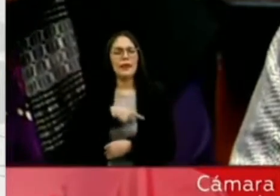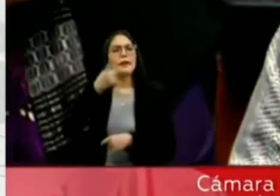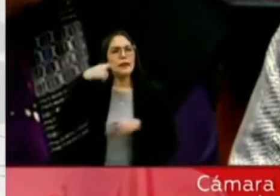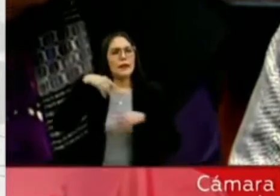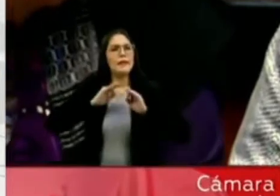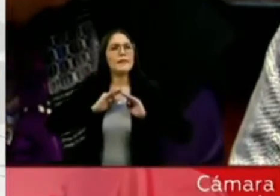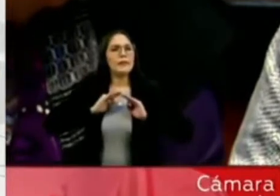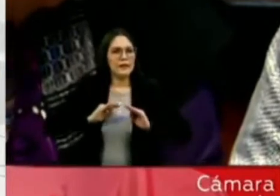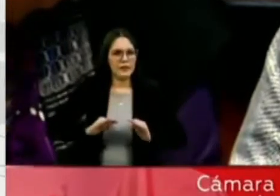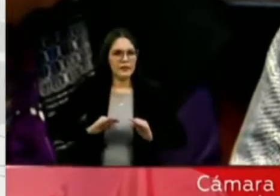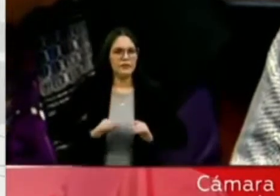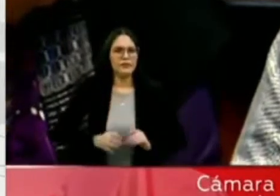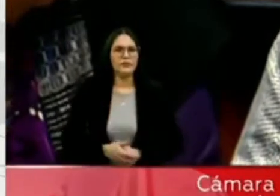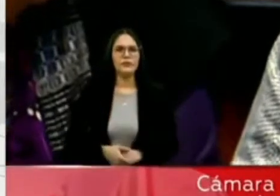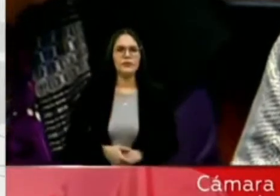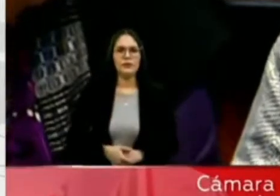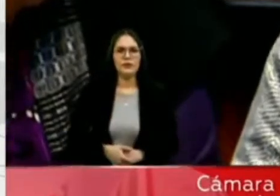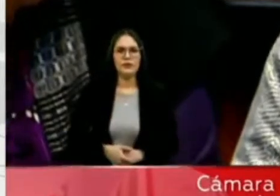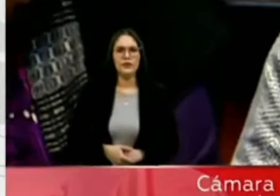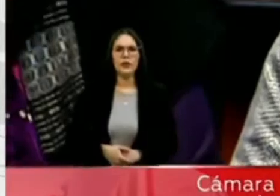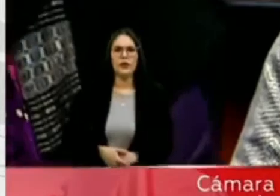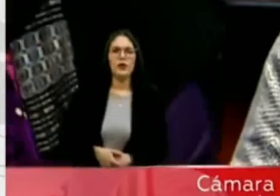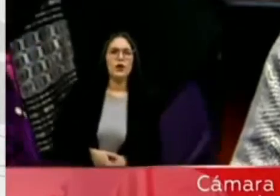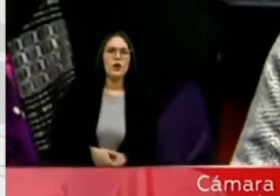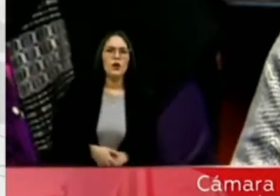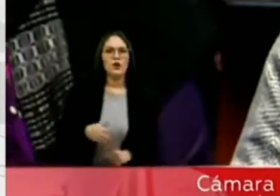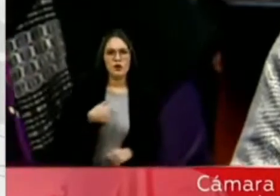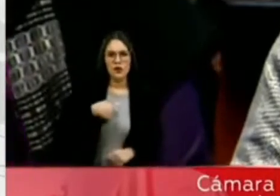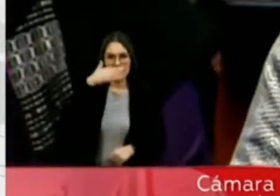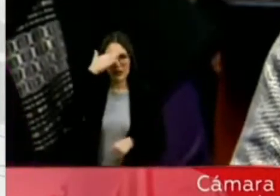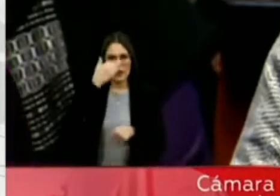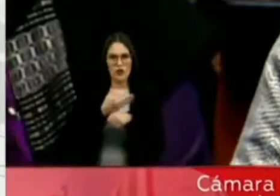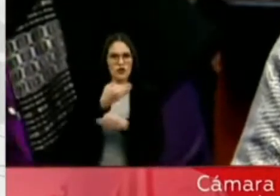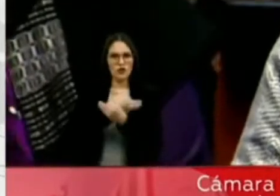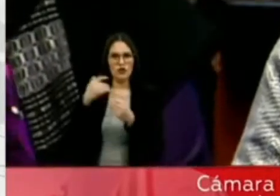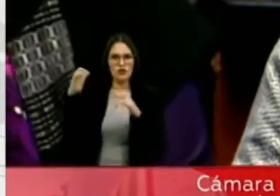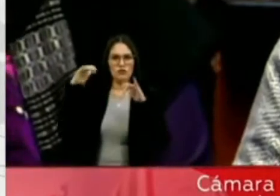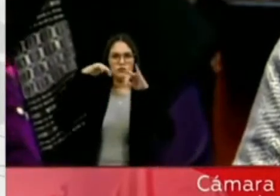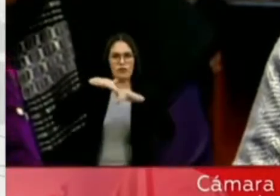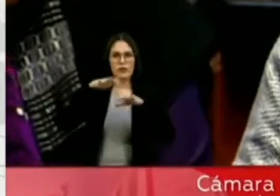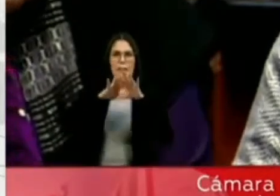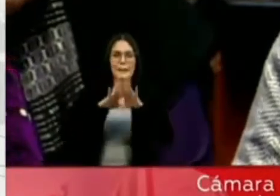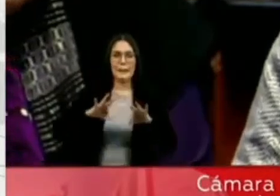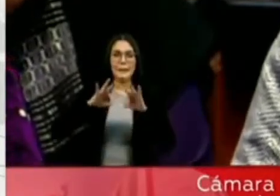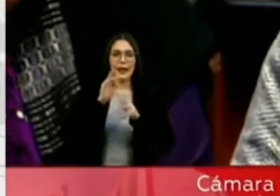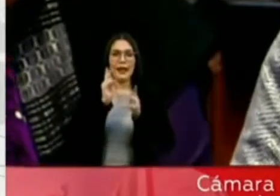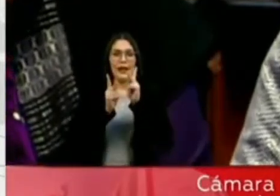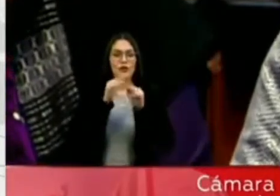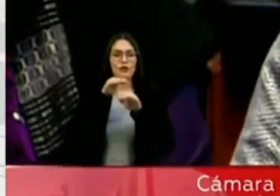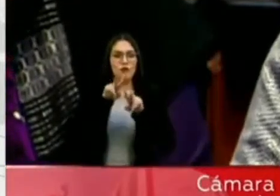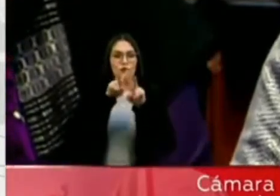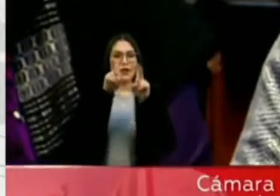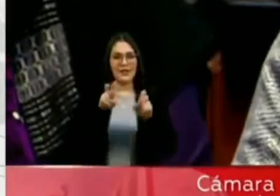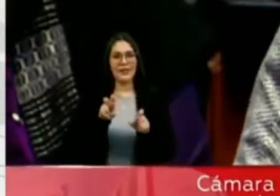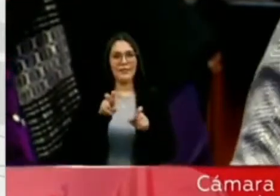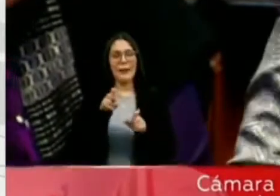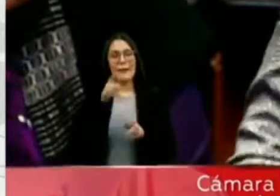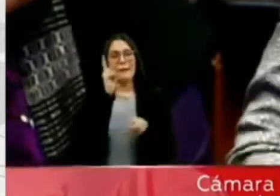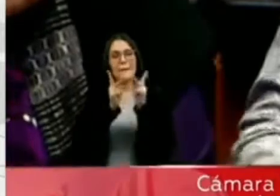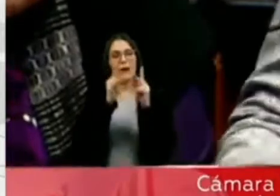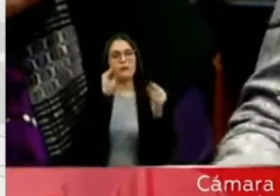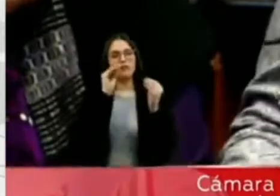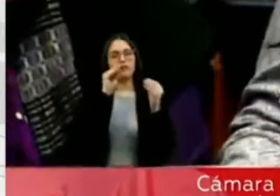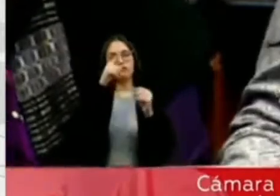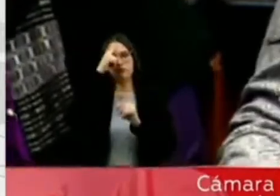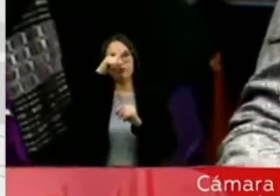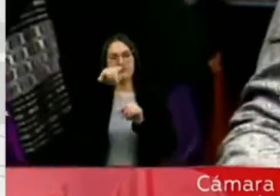en efecto, hoy estamos todas y todos convocados a una discusión importante, que es la discusión de la reforma del Poder Judicial. Y creo